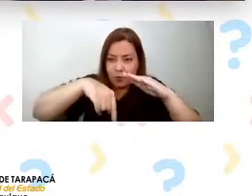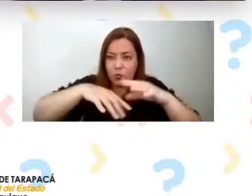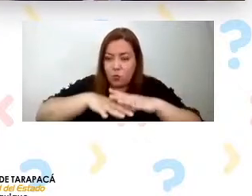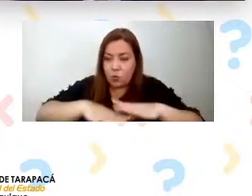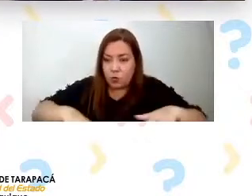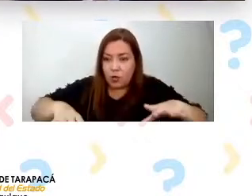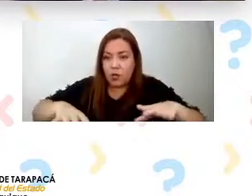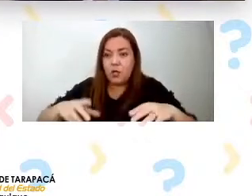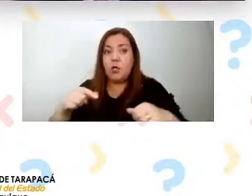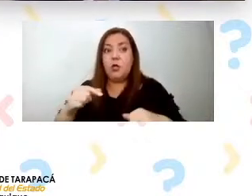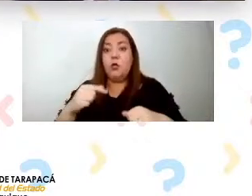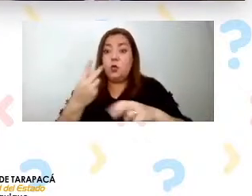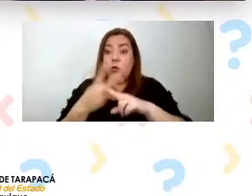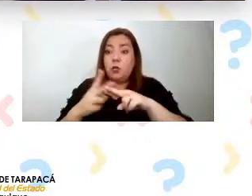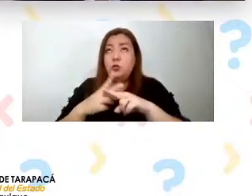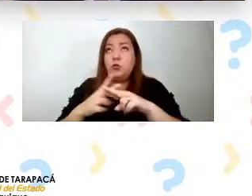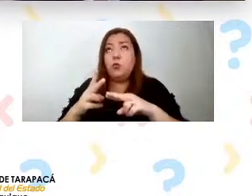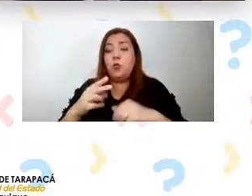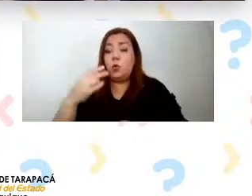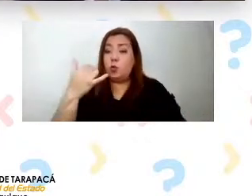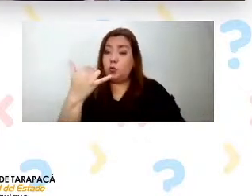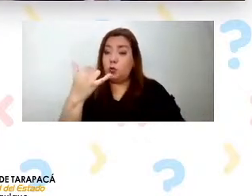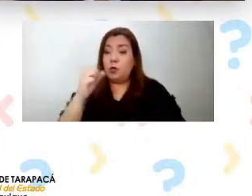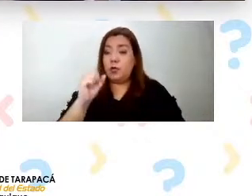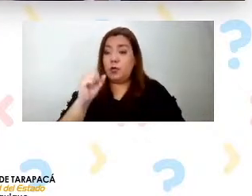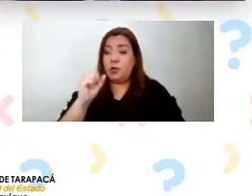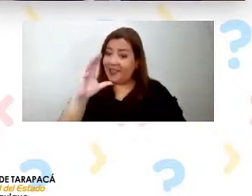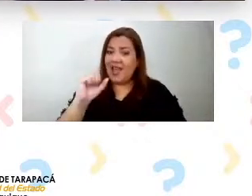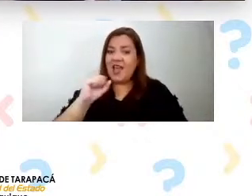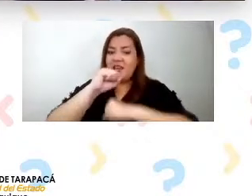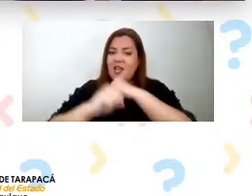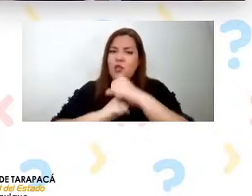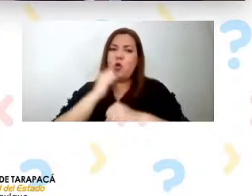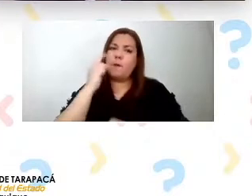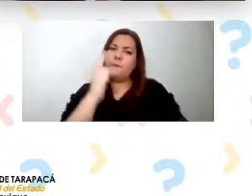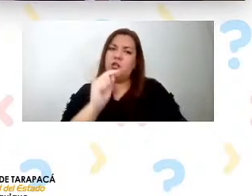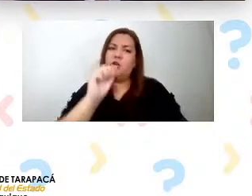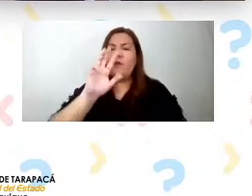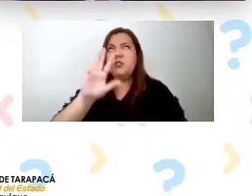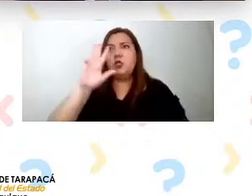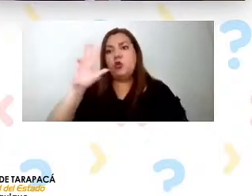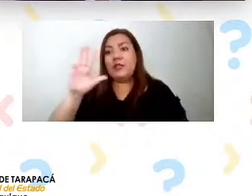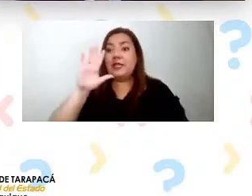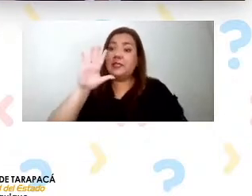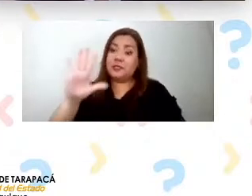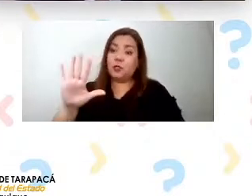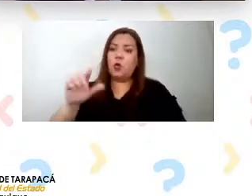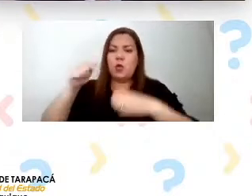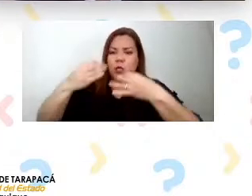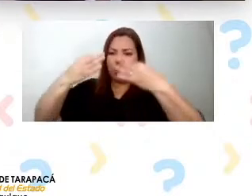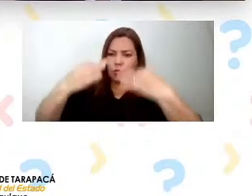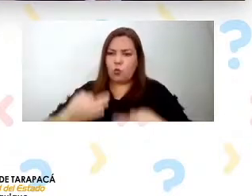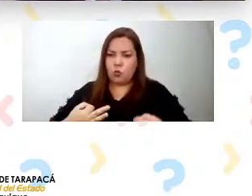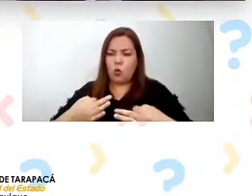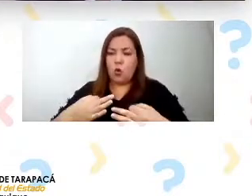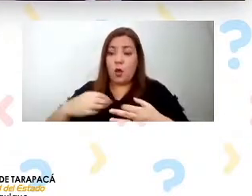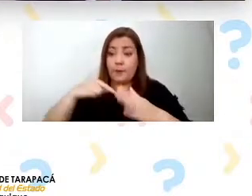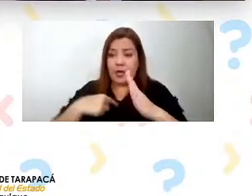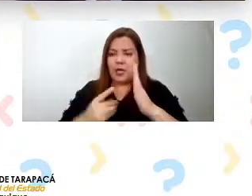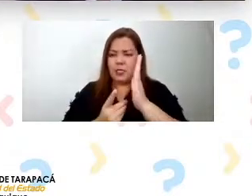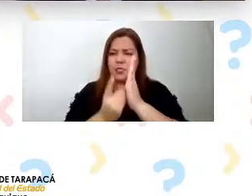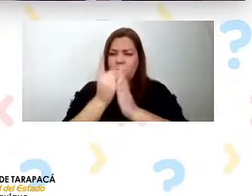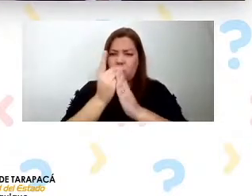la JICA en el año 1995 y aseguró el recurso entonces para el desarrollo de la